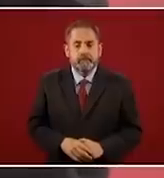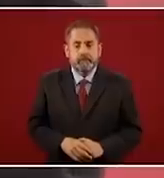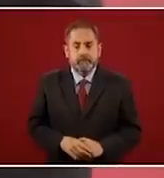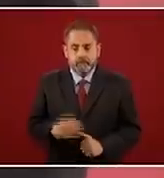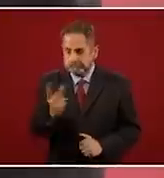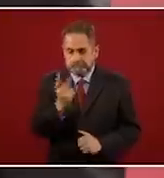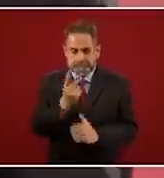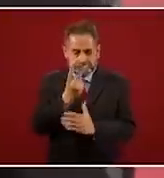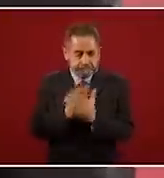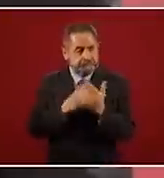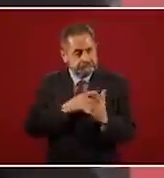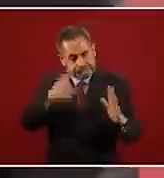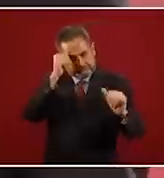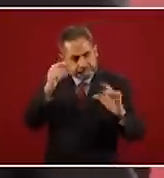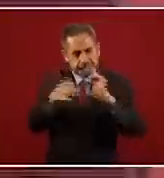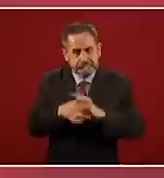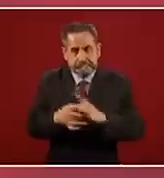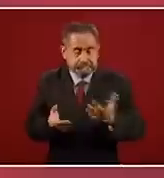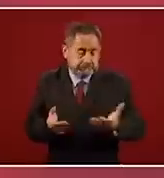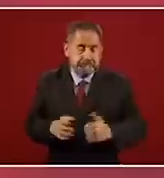entre las dos. Y